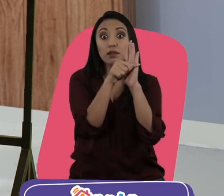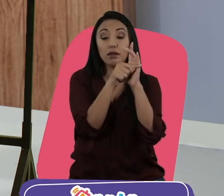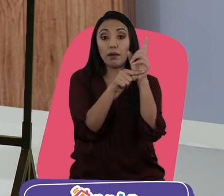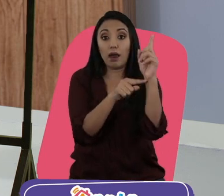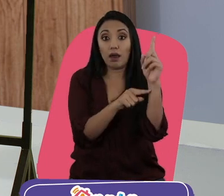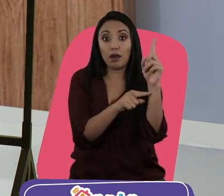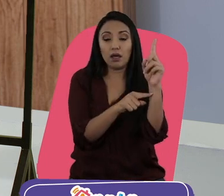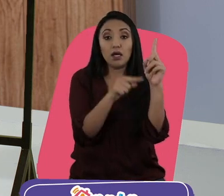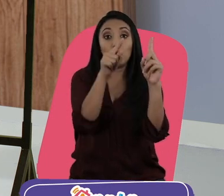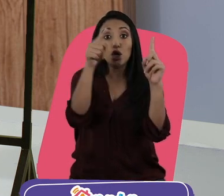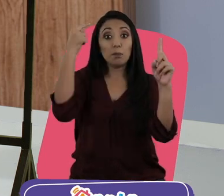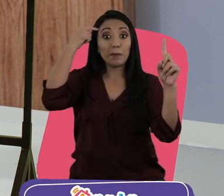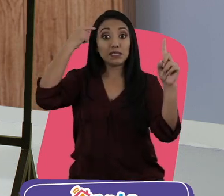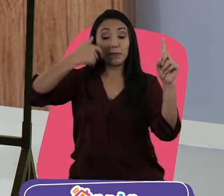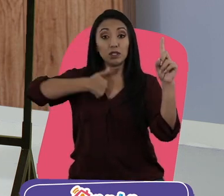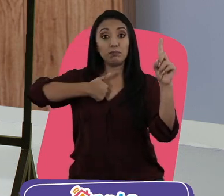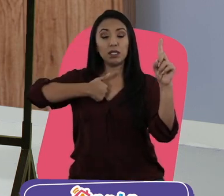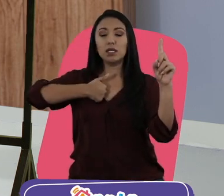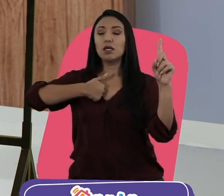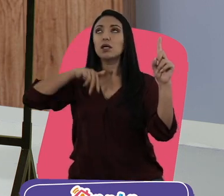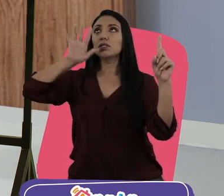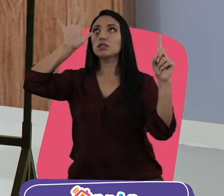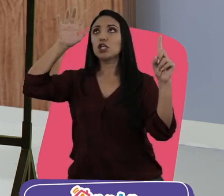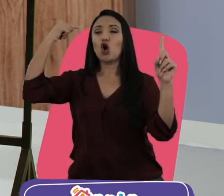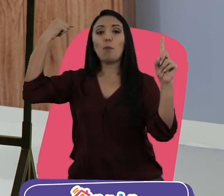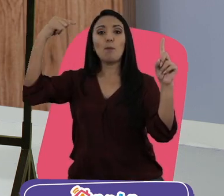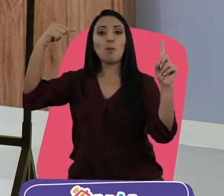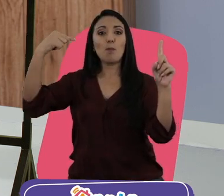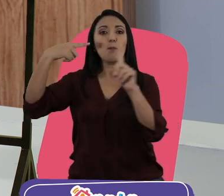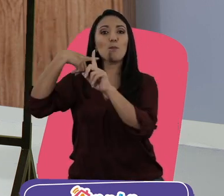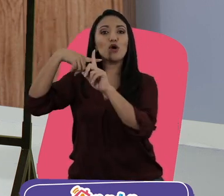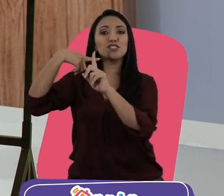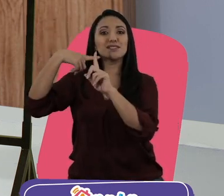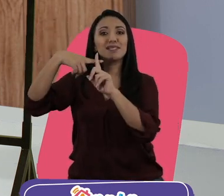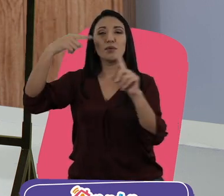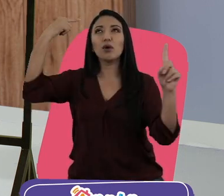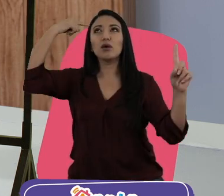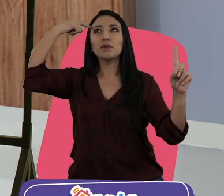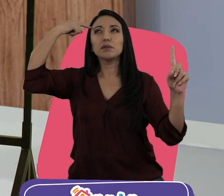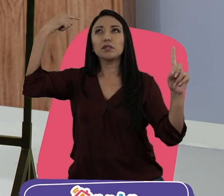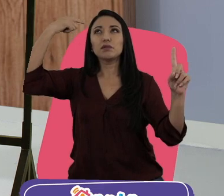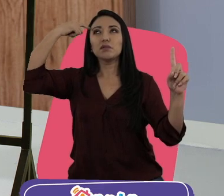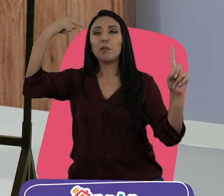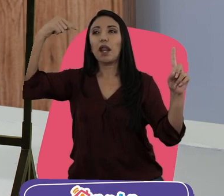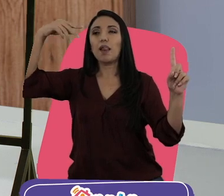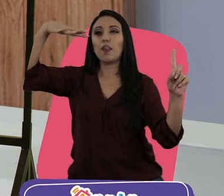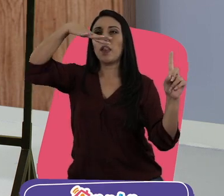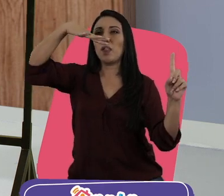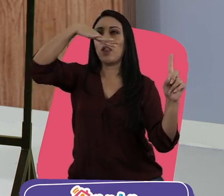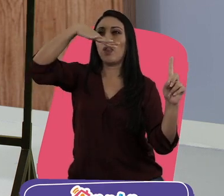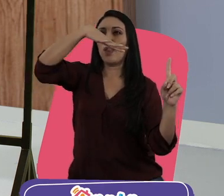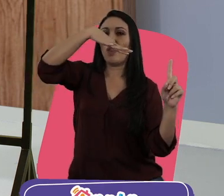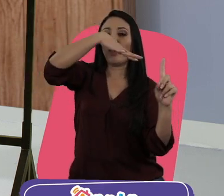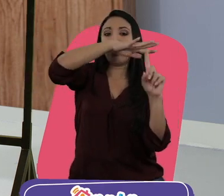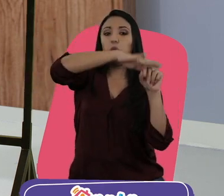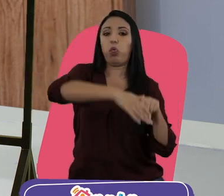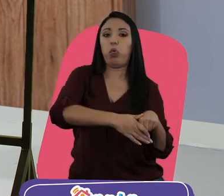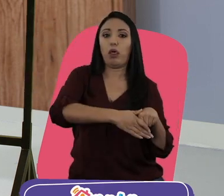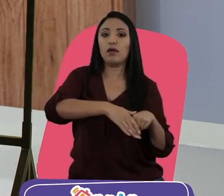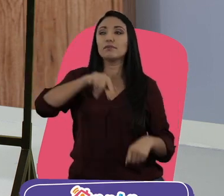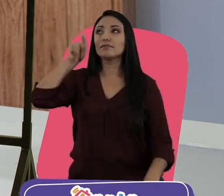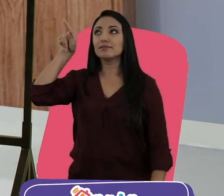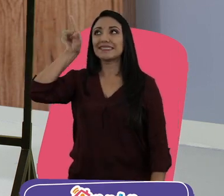tú tienes que pensar 5 palabras positivas que anulen, que contrarresten esta